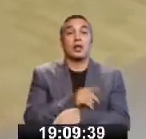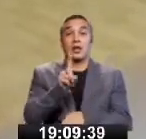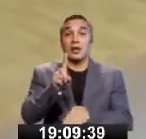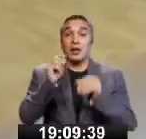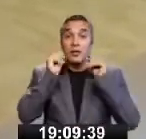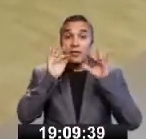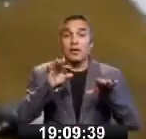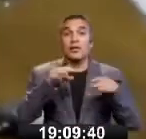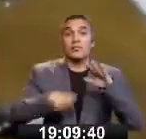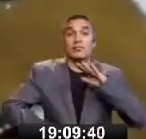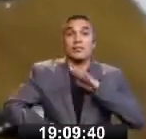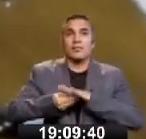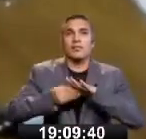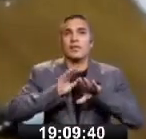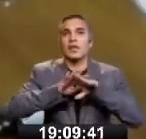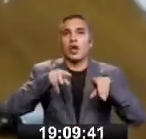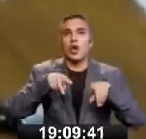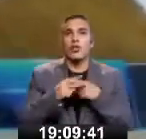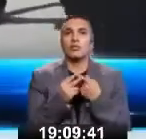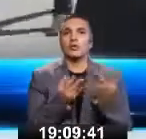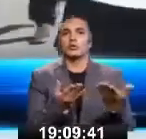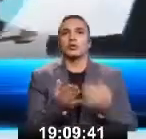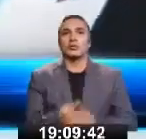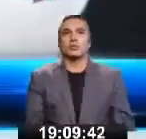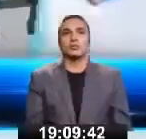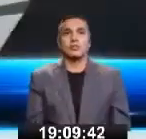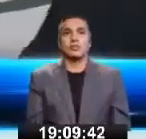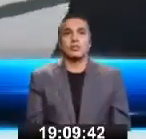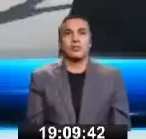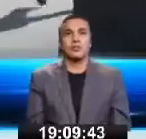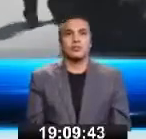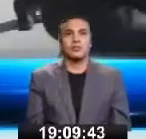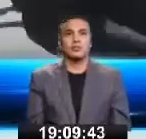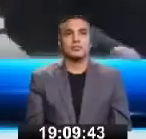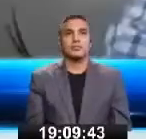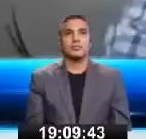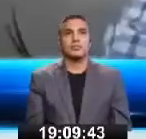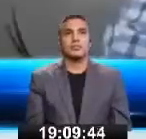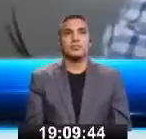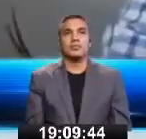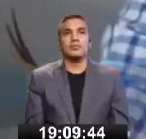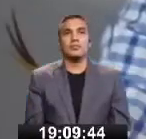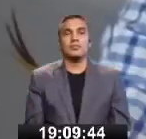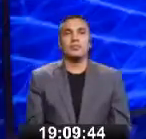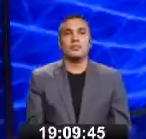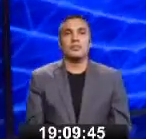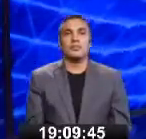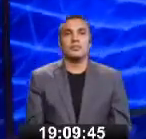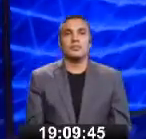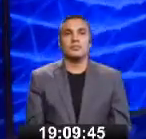en que el caso Sobornos ya estaba en marcha. María Gabriela Castro, TC Televisión.